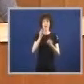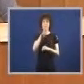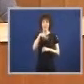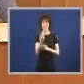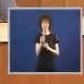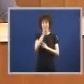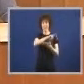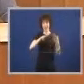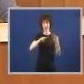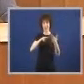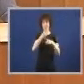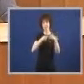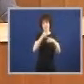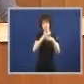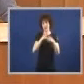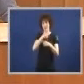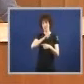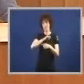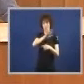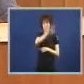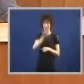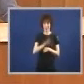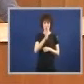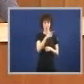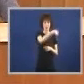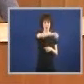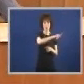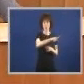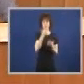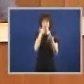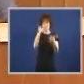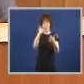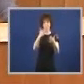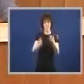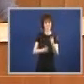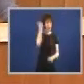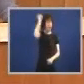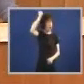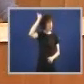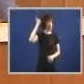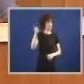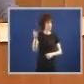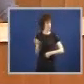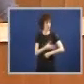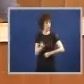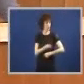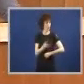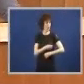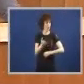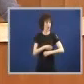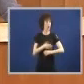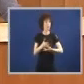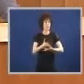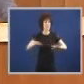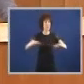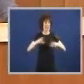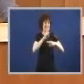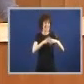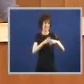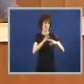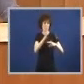do Estado. Por lo tanto, vostedes demostraron a propia falacia da austeridade expansiva, porque o seu incremento do gasto por